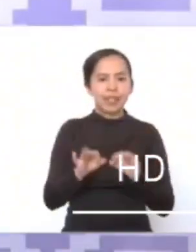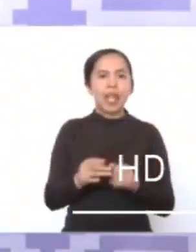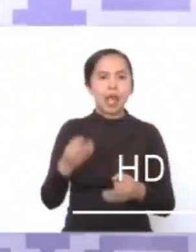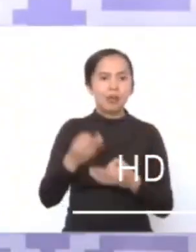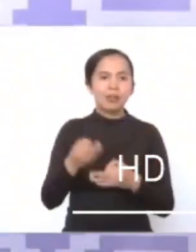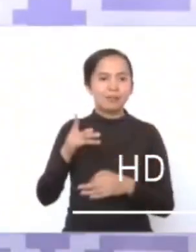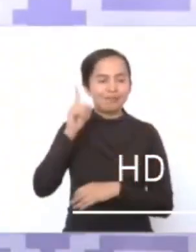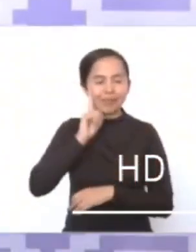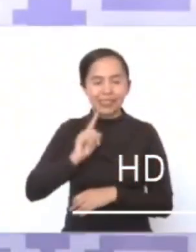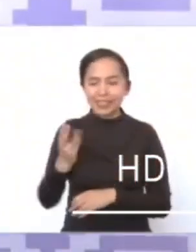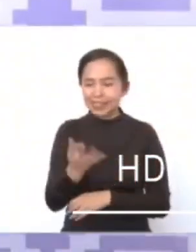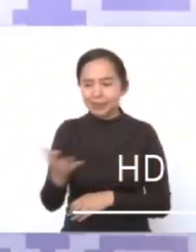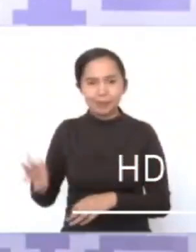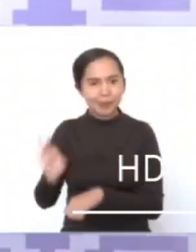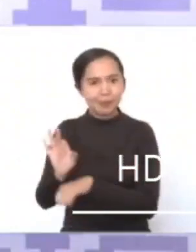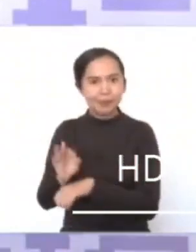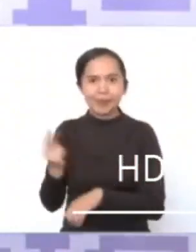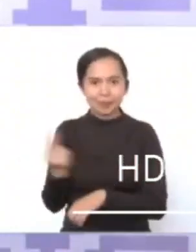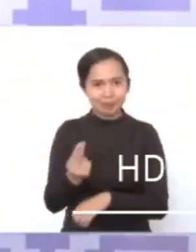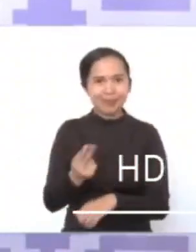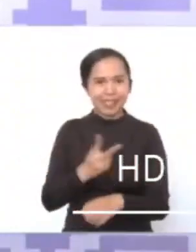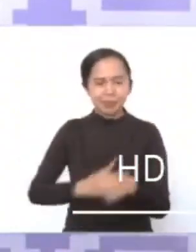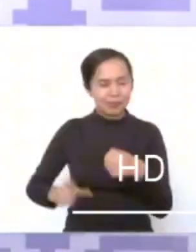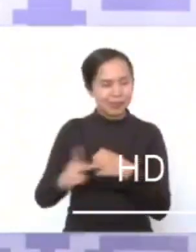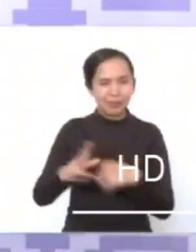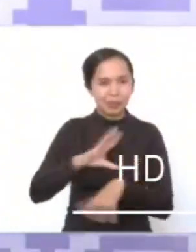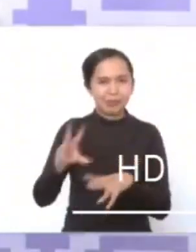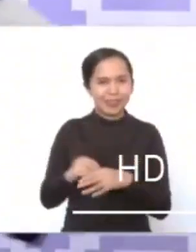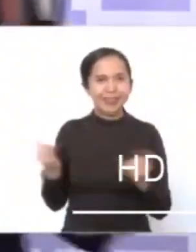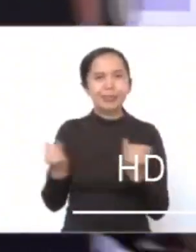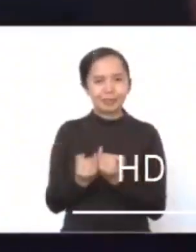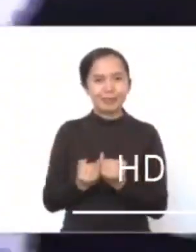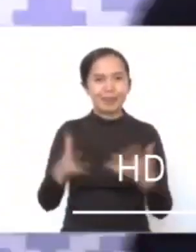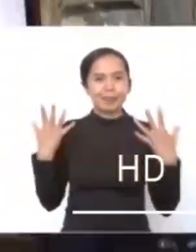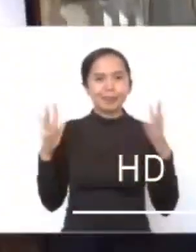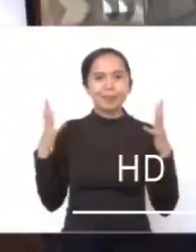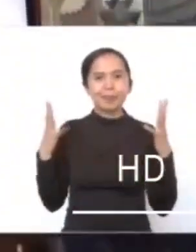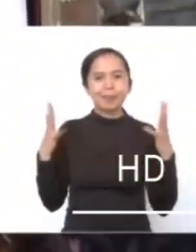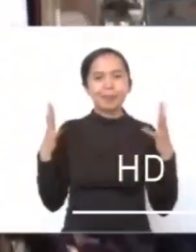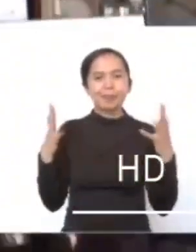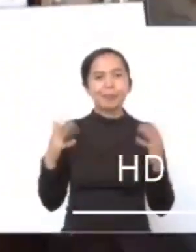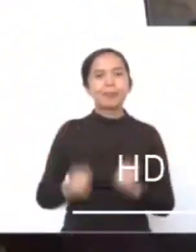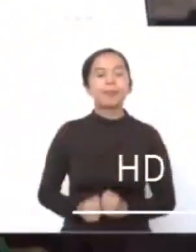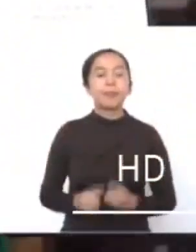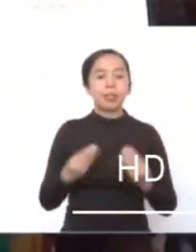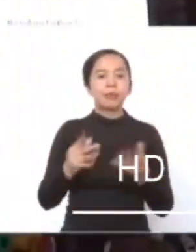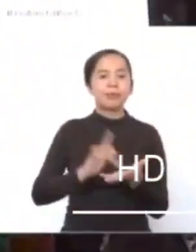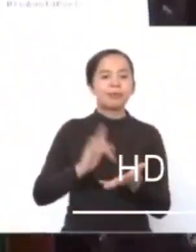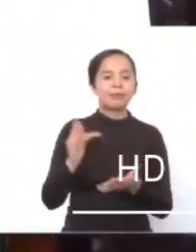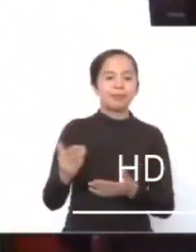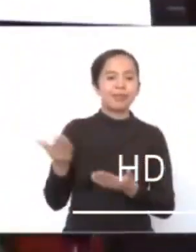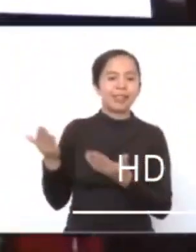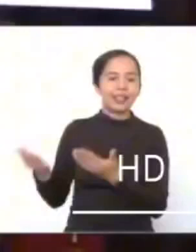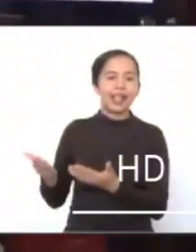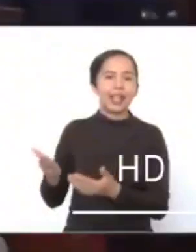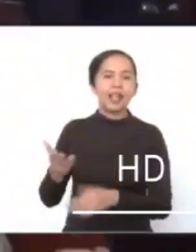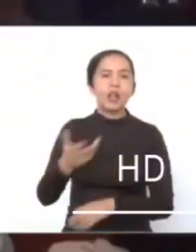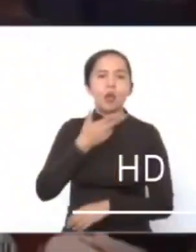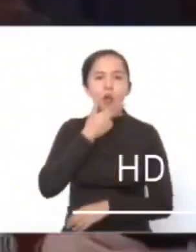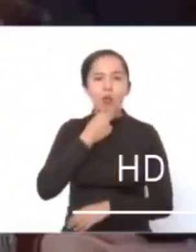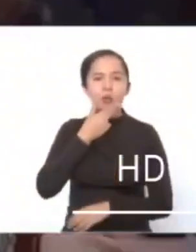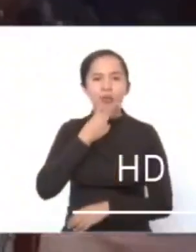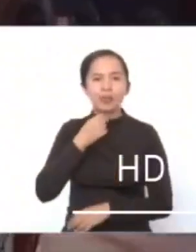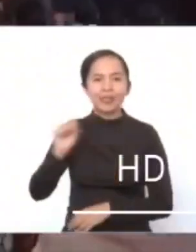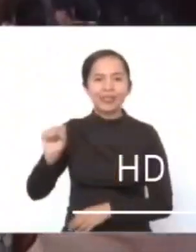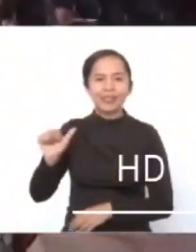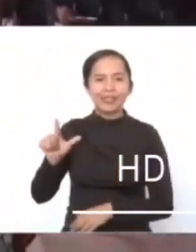tiempo de mujeres en la Ciudad de México y en todo el país. Muchísimas gracias. Agradecemos la puntual participación del presidente del